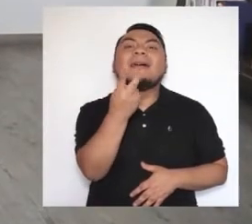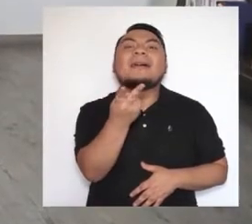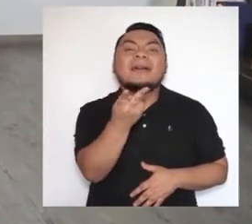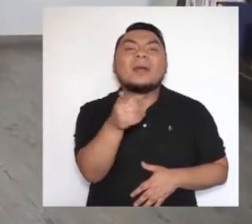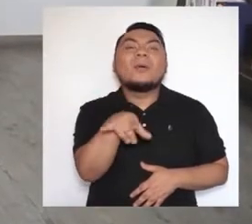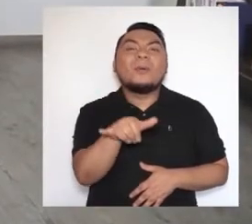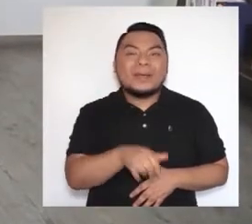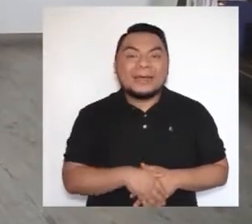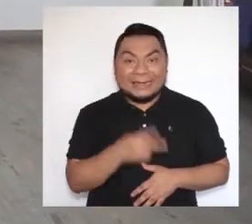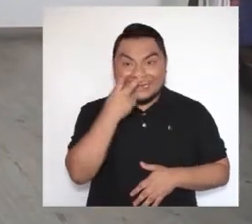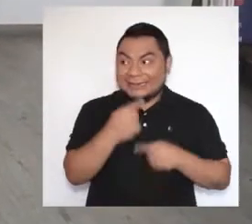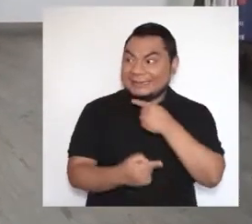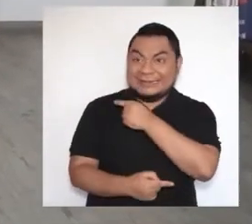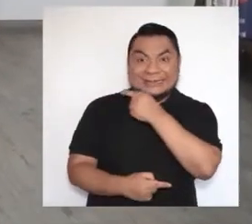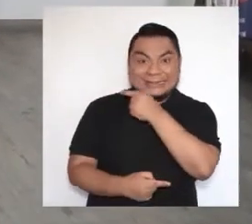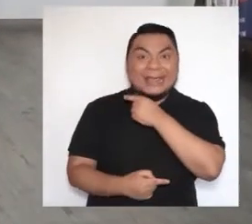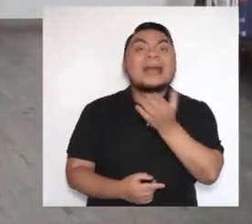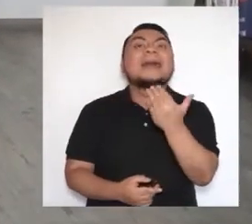¡Muy bien!